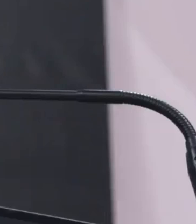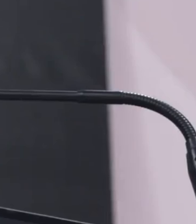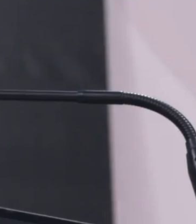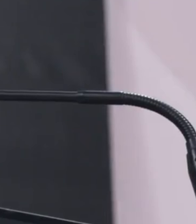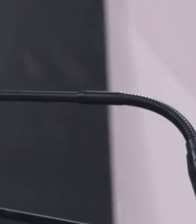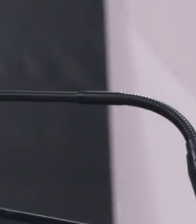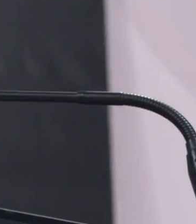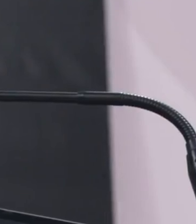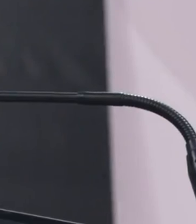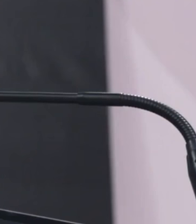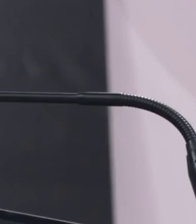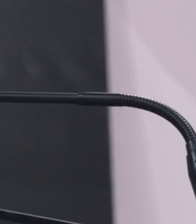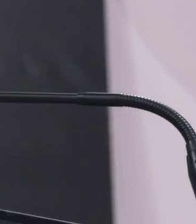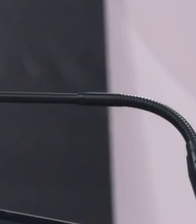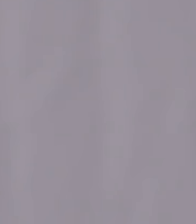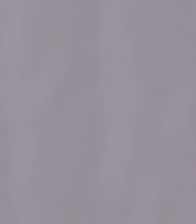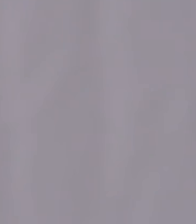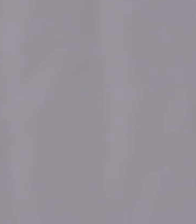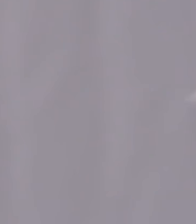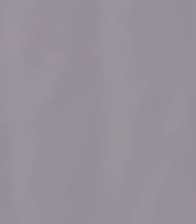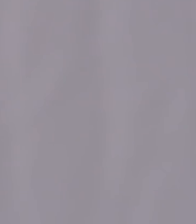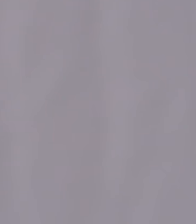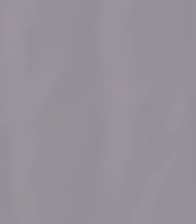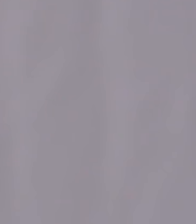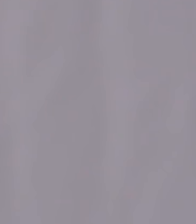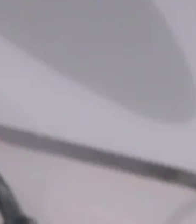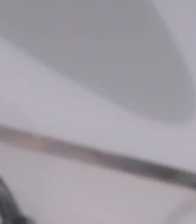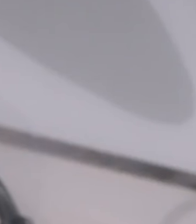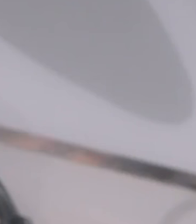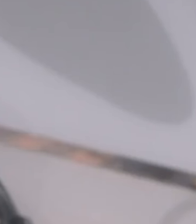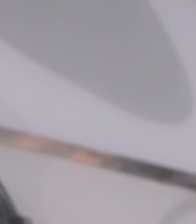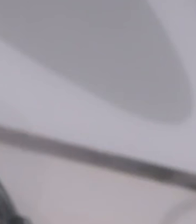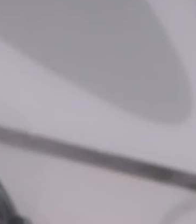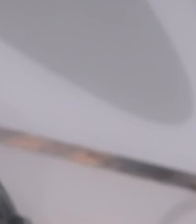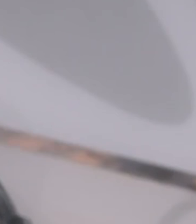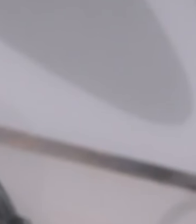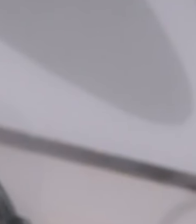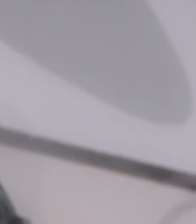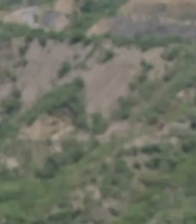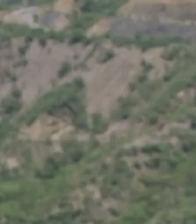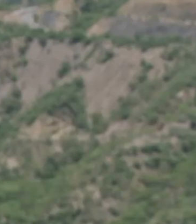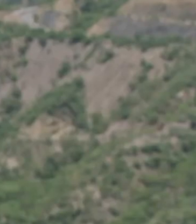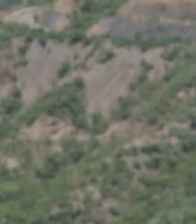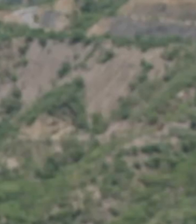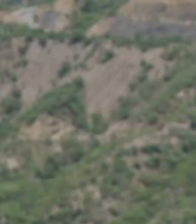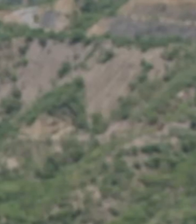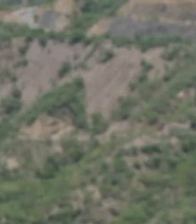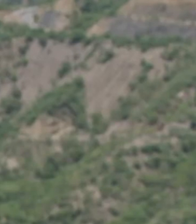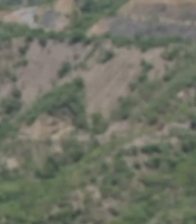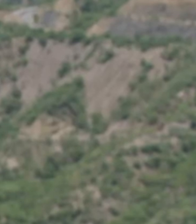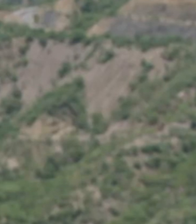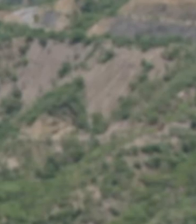madre mexicanos. Lealtad exclusiva. Queda estrictamente prohibido adquirir otra nacionalidad.